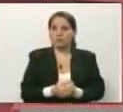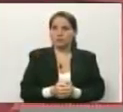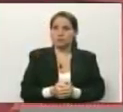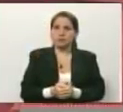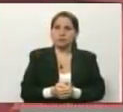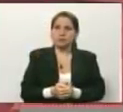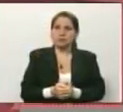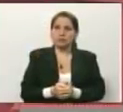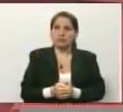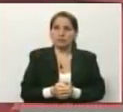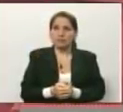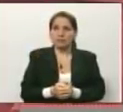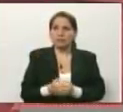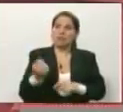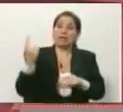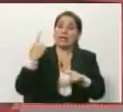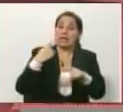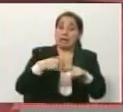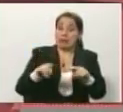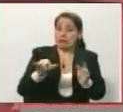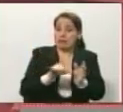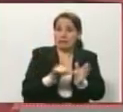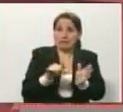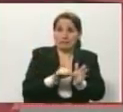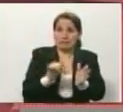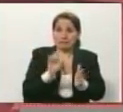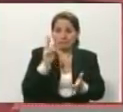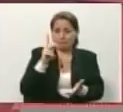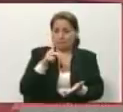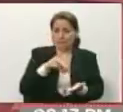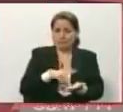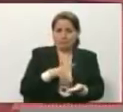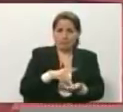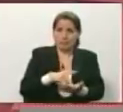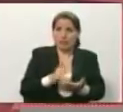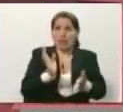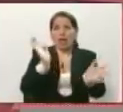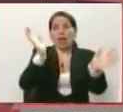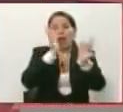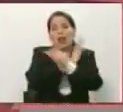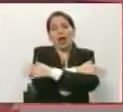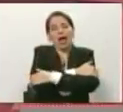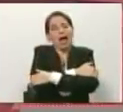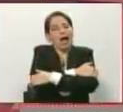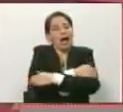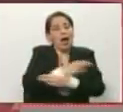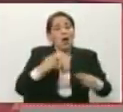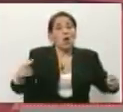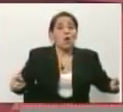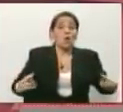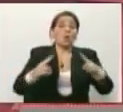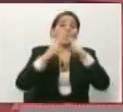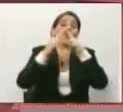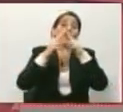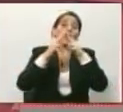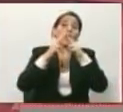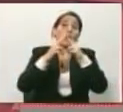Además, el otro Robin llegó hasta en un momento y le dio un abrazo así de reencuentro. Robin y Robin se